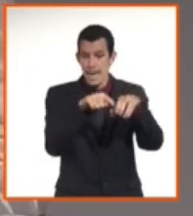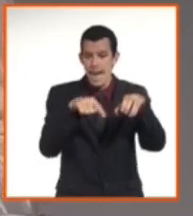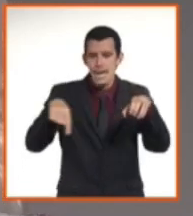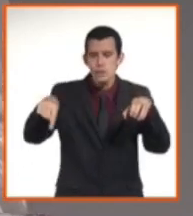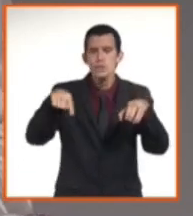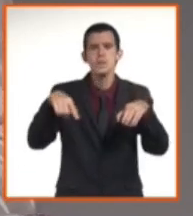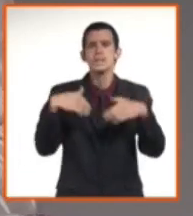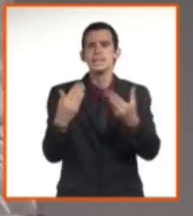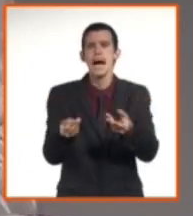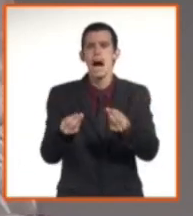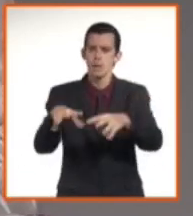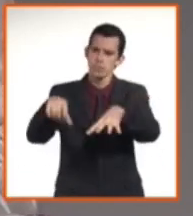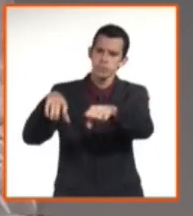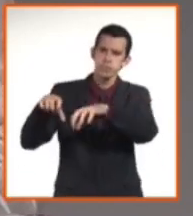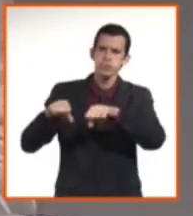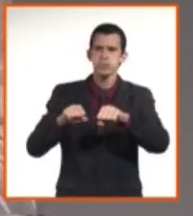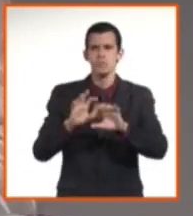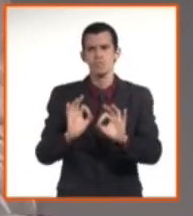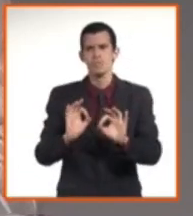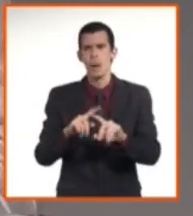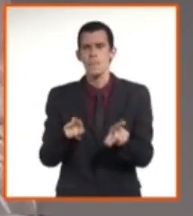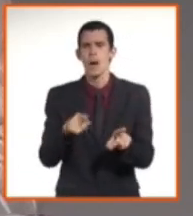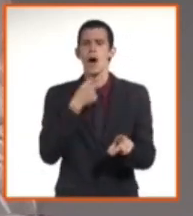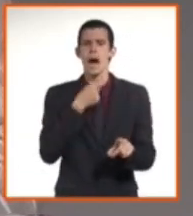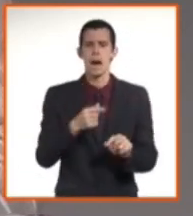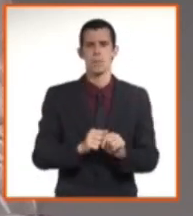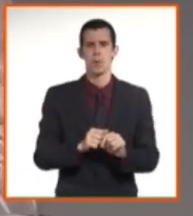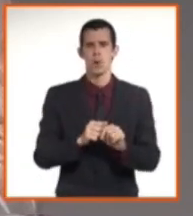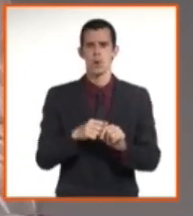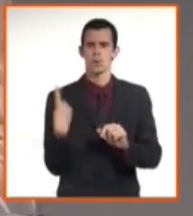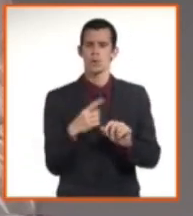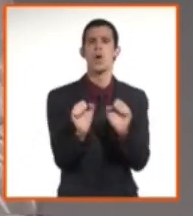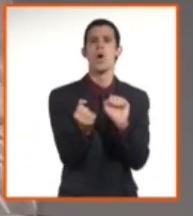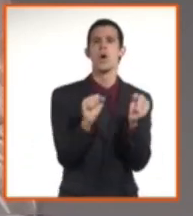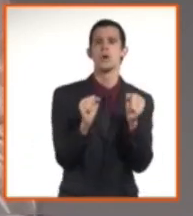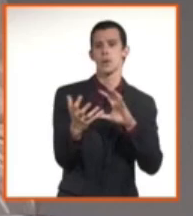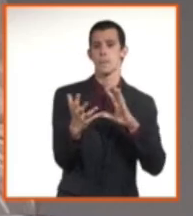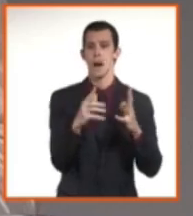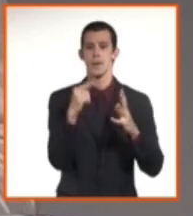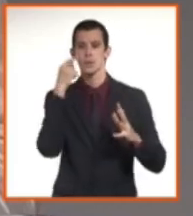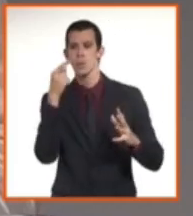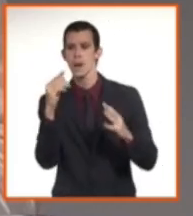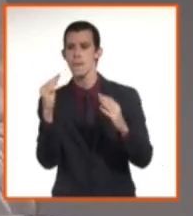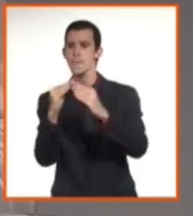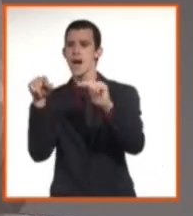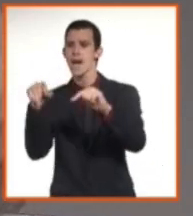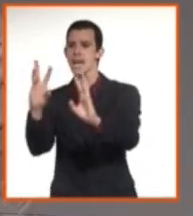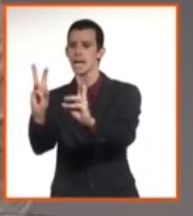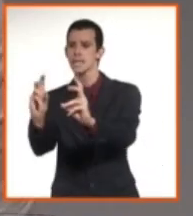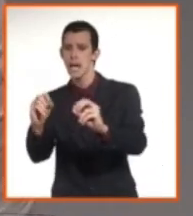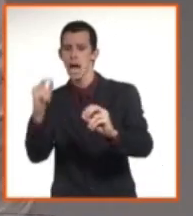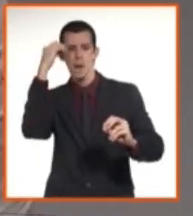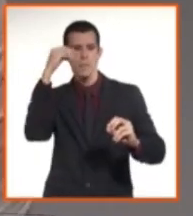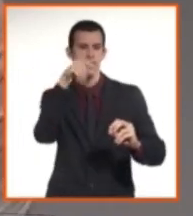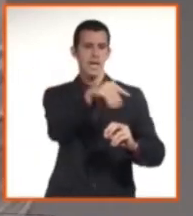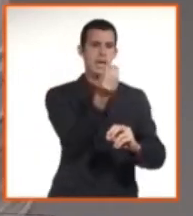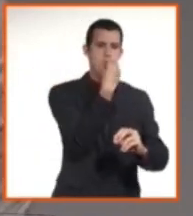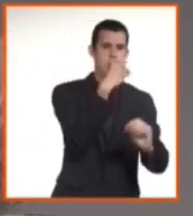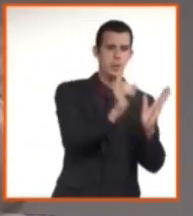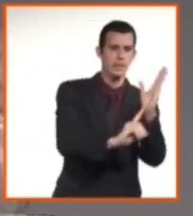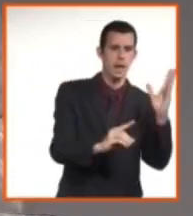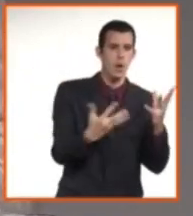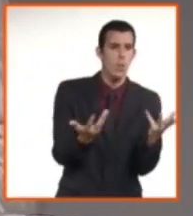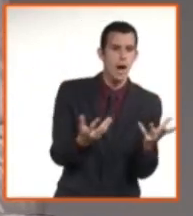distribuye en diferentes provincias en función de la cantidad de consumidores, de la demanda a cada provincia, y ahí se le da entonces el nivel